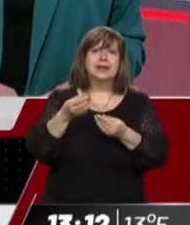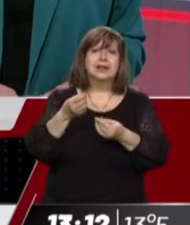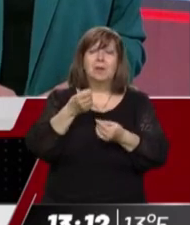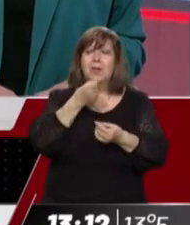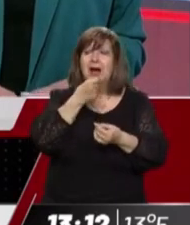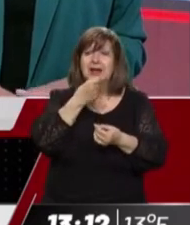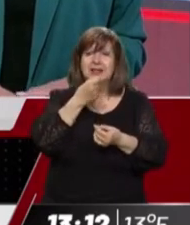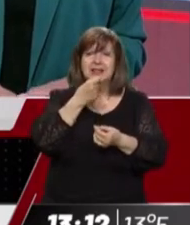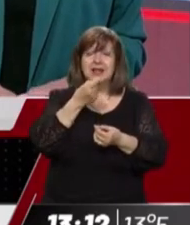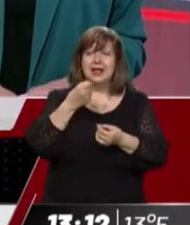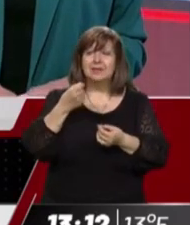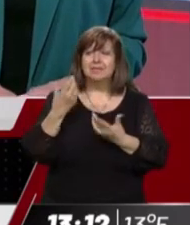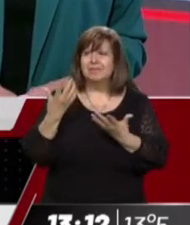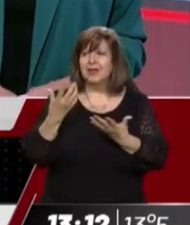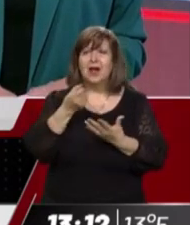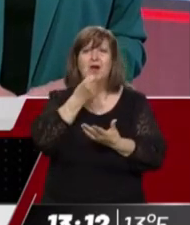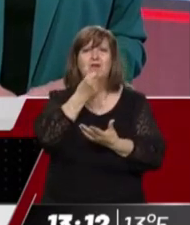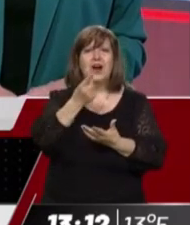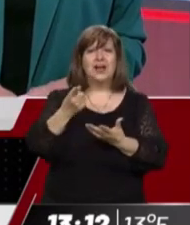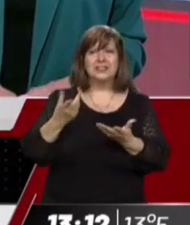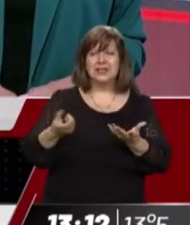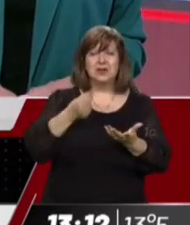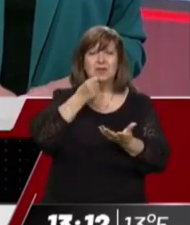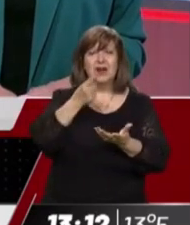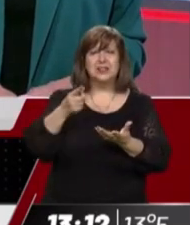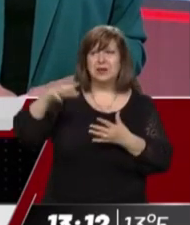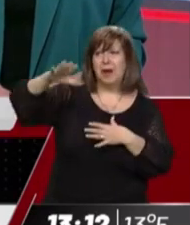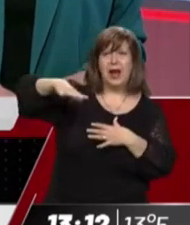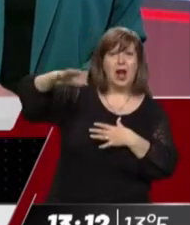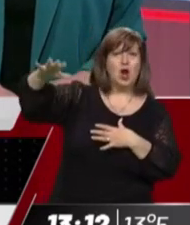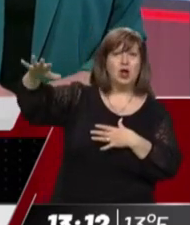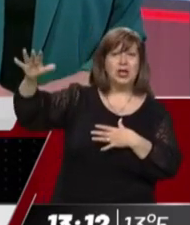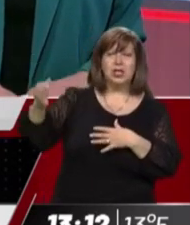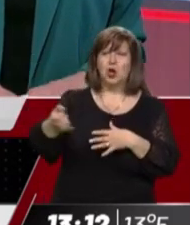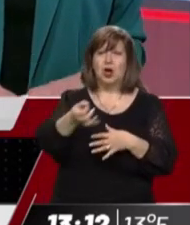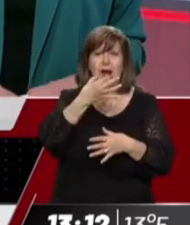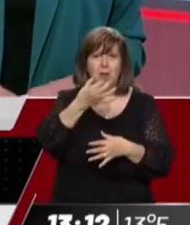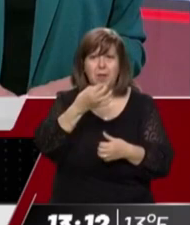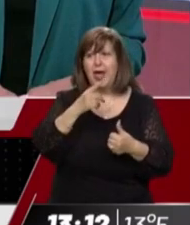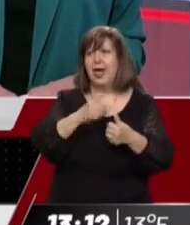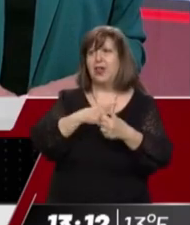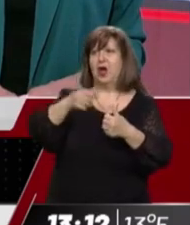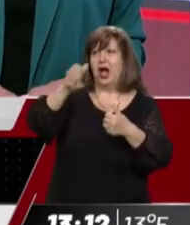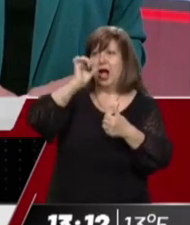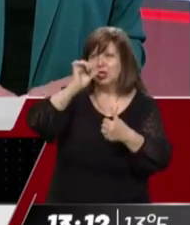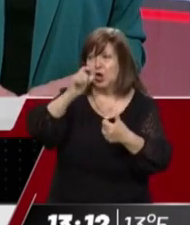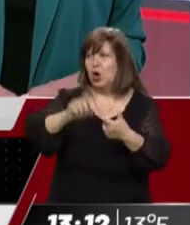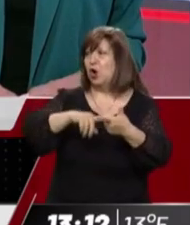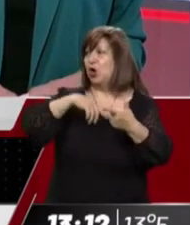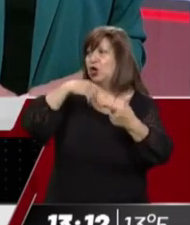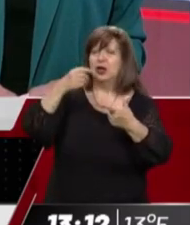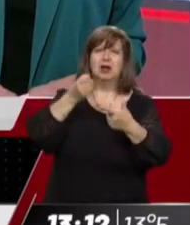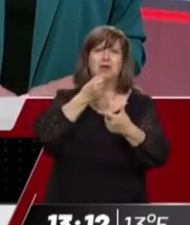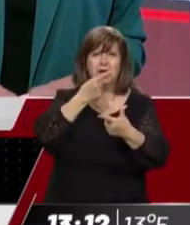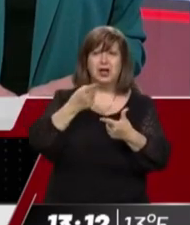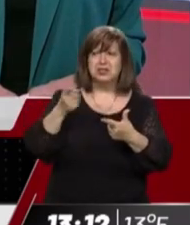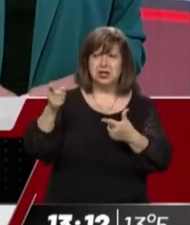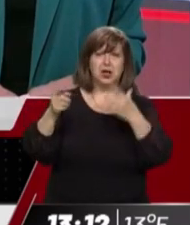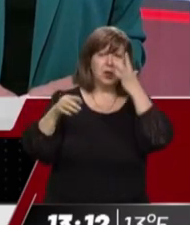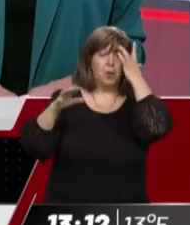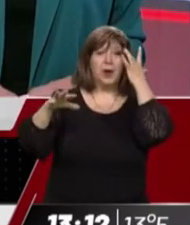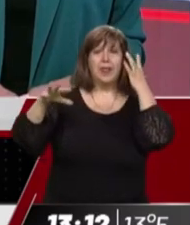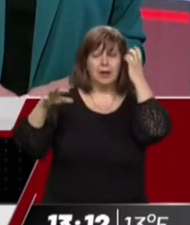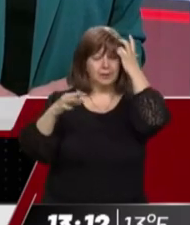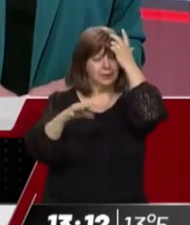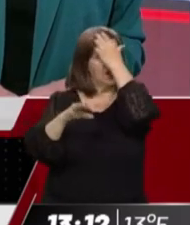para los chicos. Digo, está muy a la mano, Marisol. Está muy a la mano. La verdad que uno no puede creer que hayan dealers, como